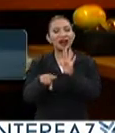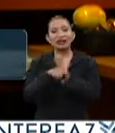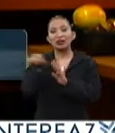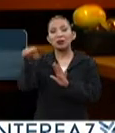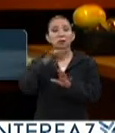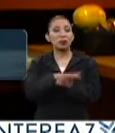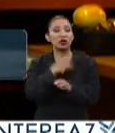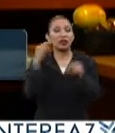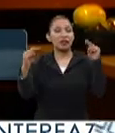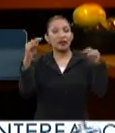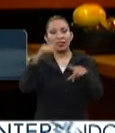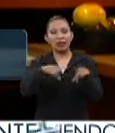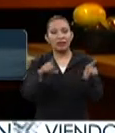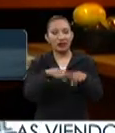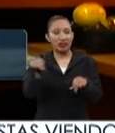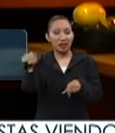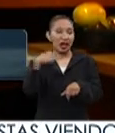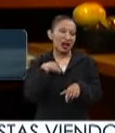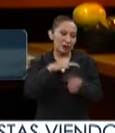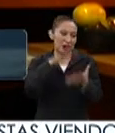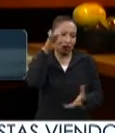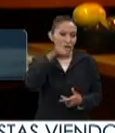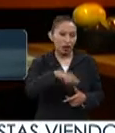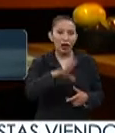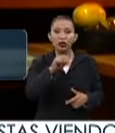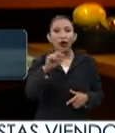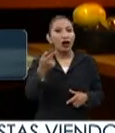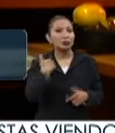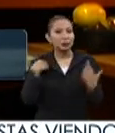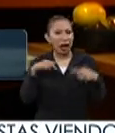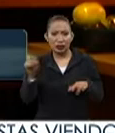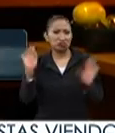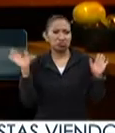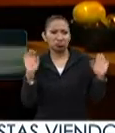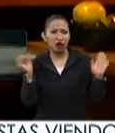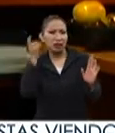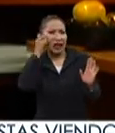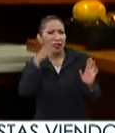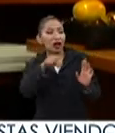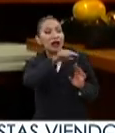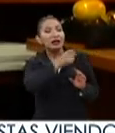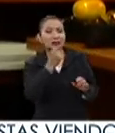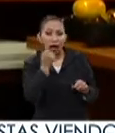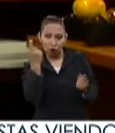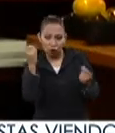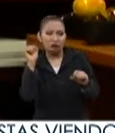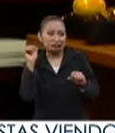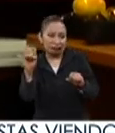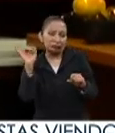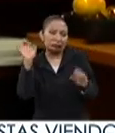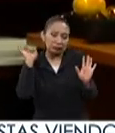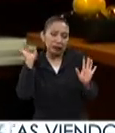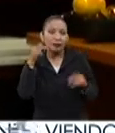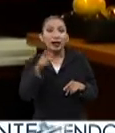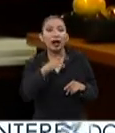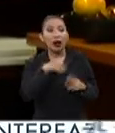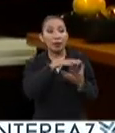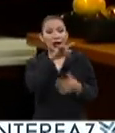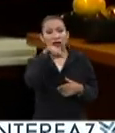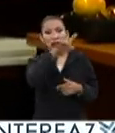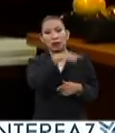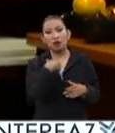por diferentes niveles, ¿no? Generalmente no es por los maestros y directores, hay casos que sí. Generalmente es